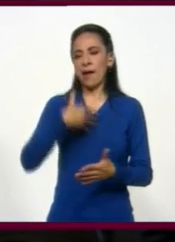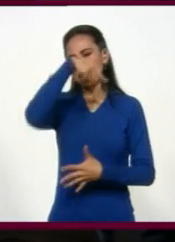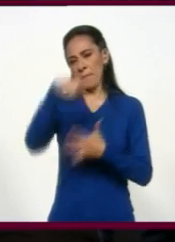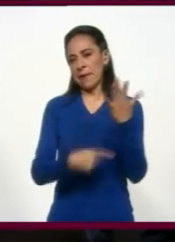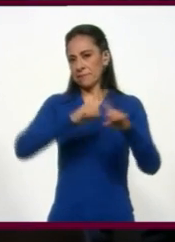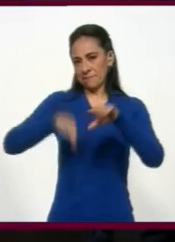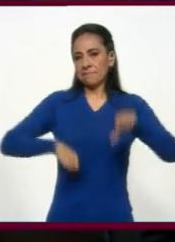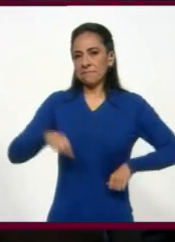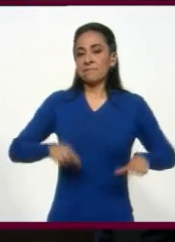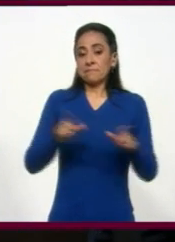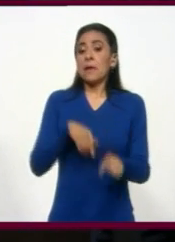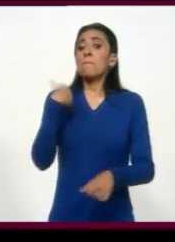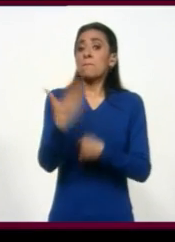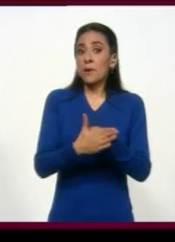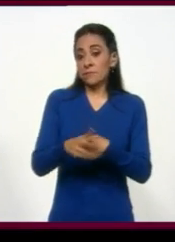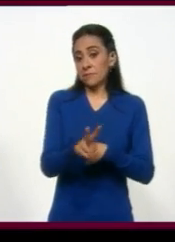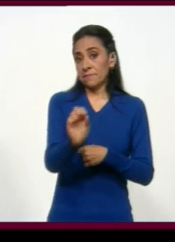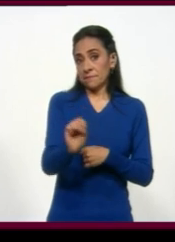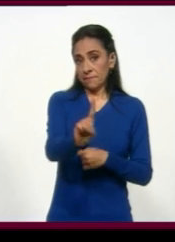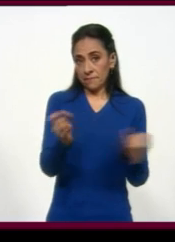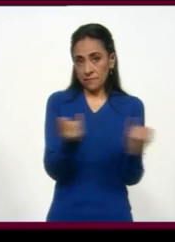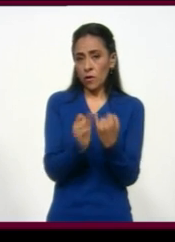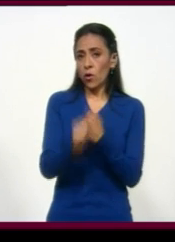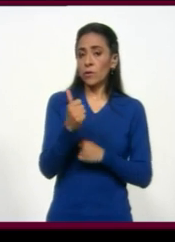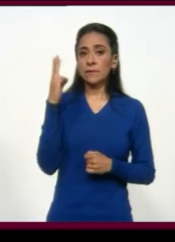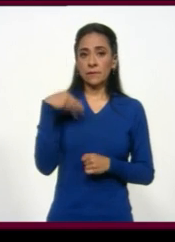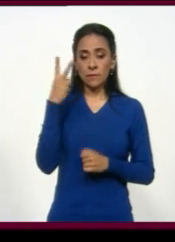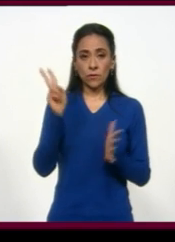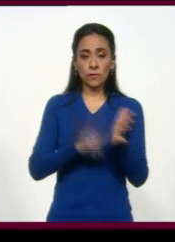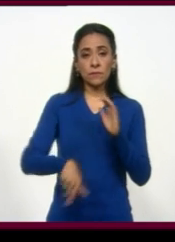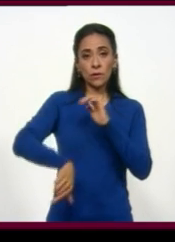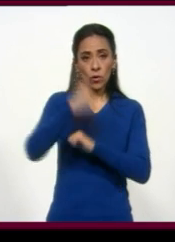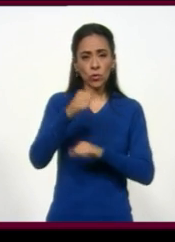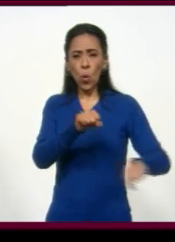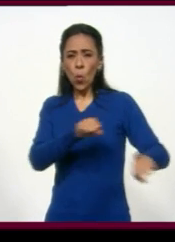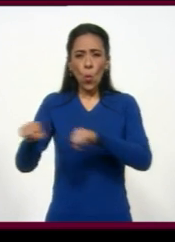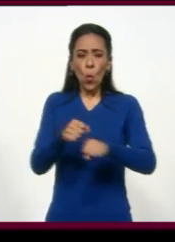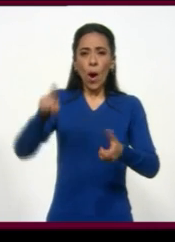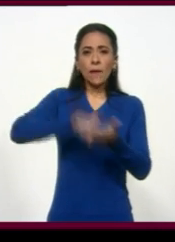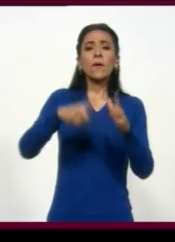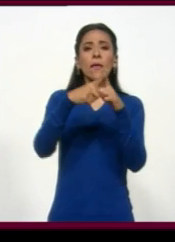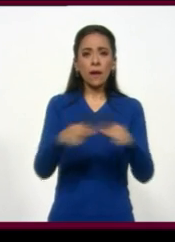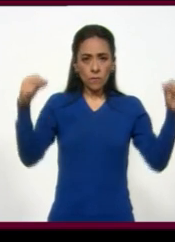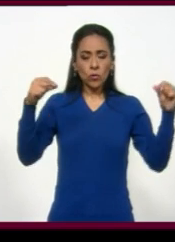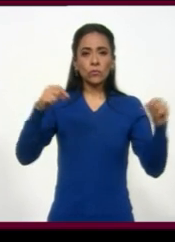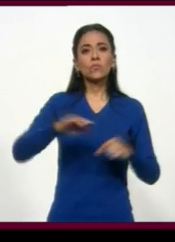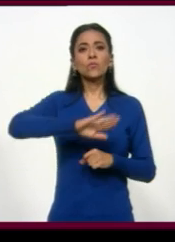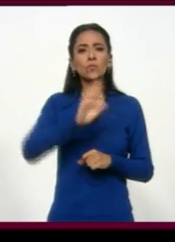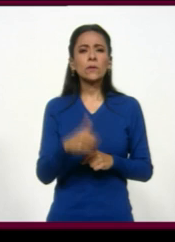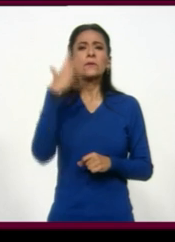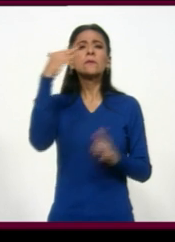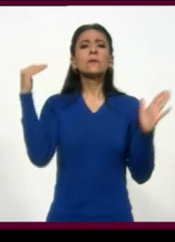por venir ya el fin de semana el 11 de marzo de 2011 un terremoto en japón causó la muerte de alrededor de